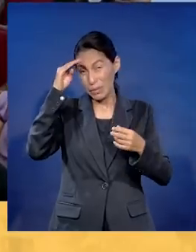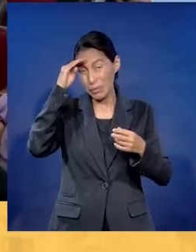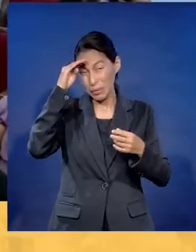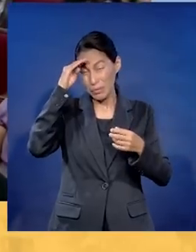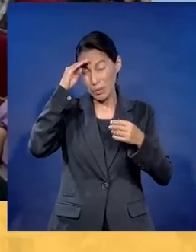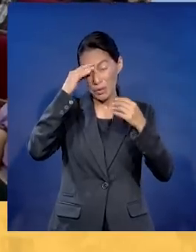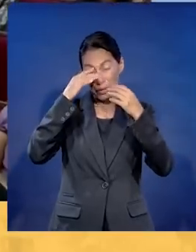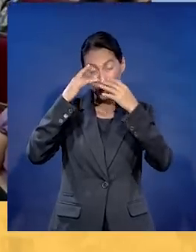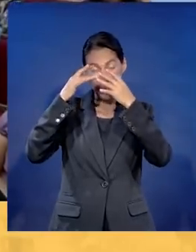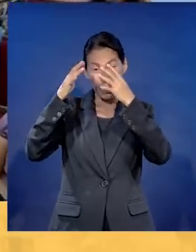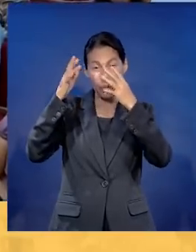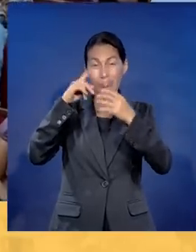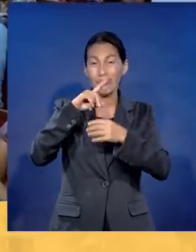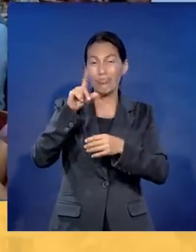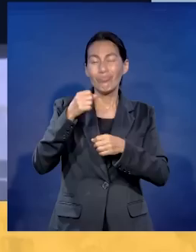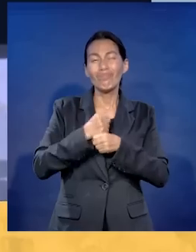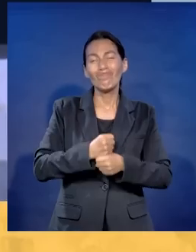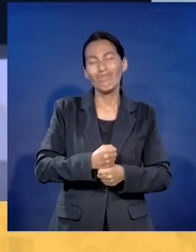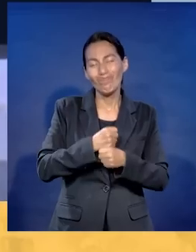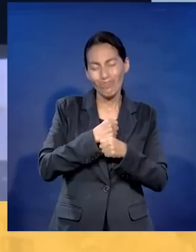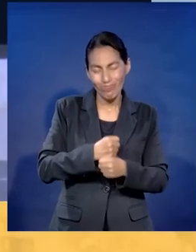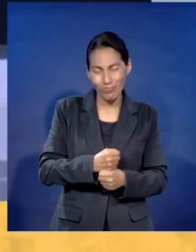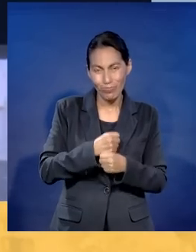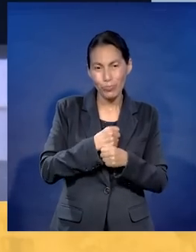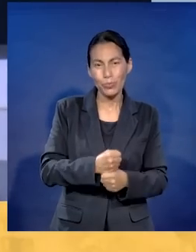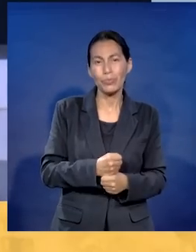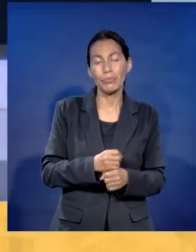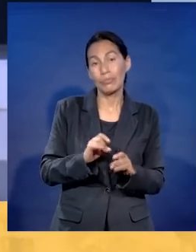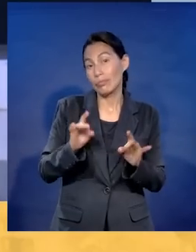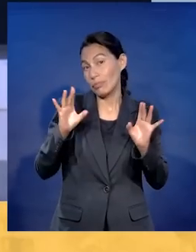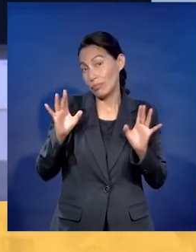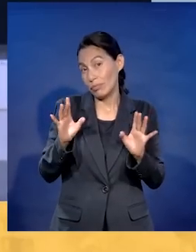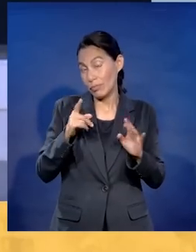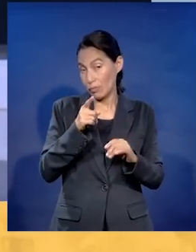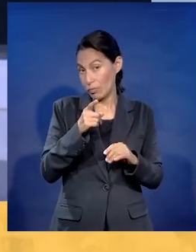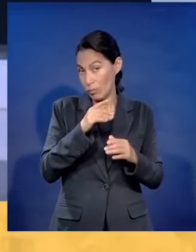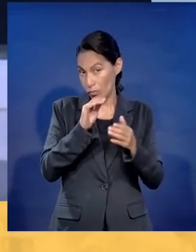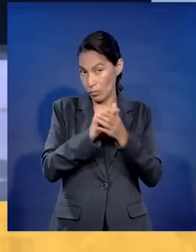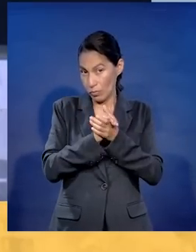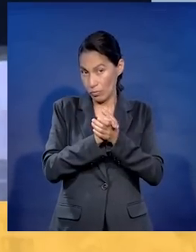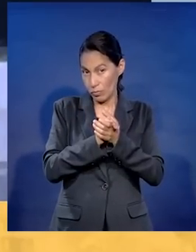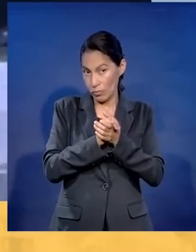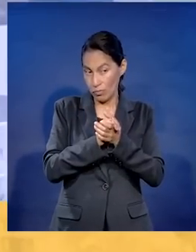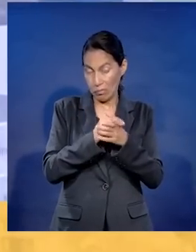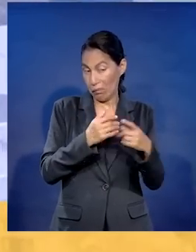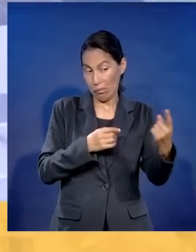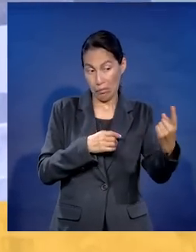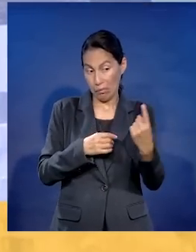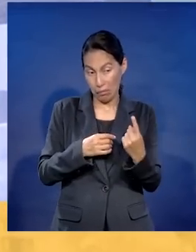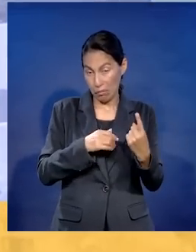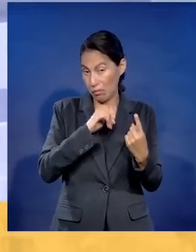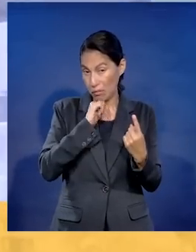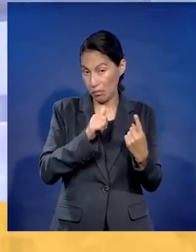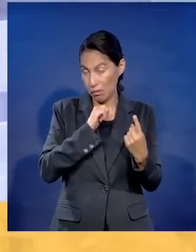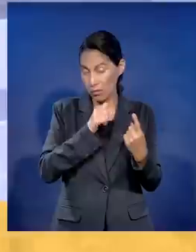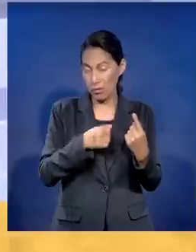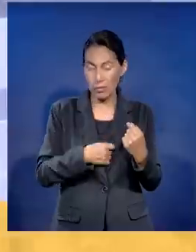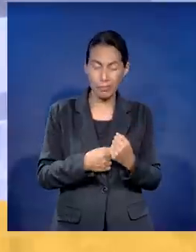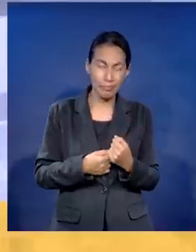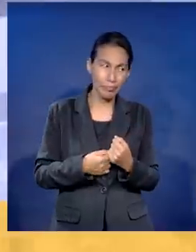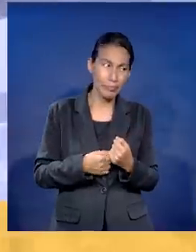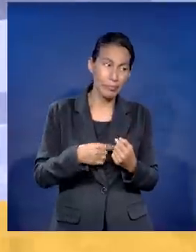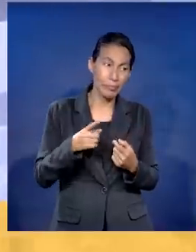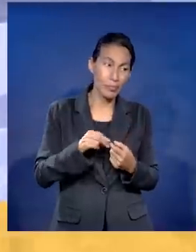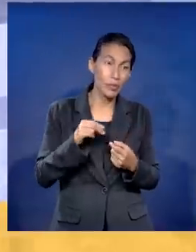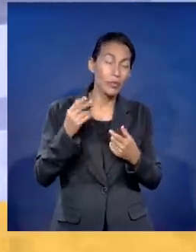son rápidos vuelan y sufres de pronto por ejemplo Tu esposo no llegó a la hora que iba a llegar y tú eres bien